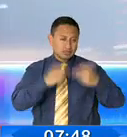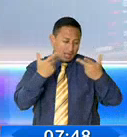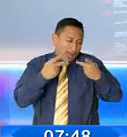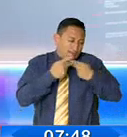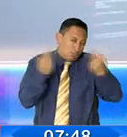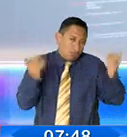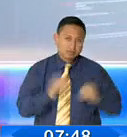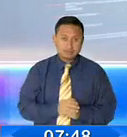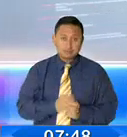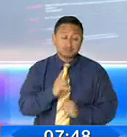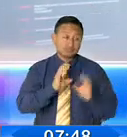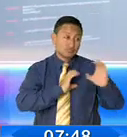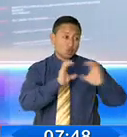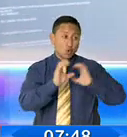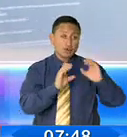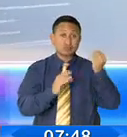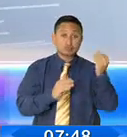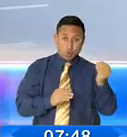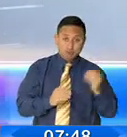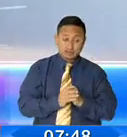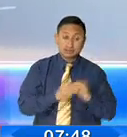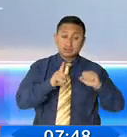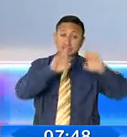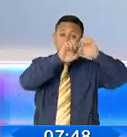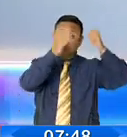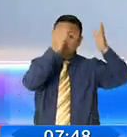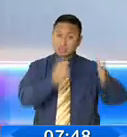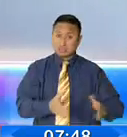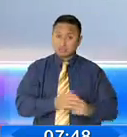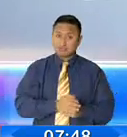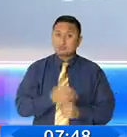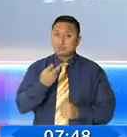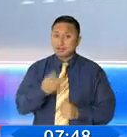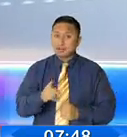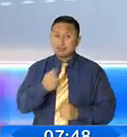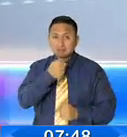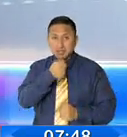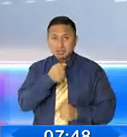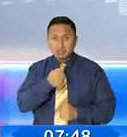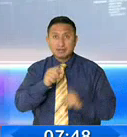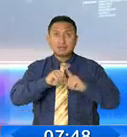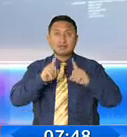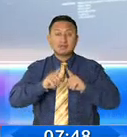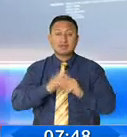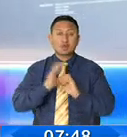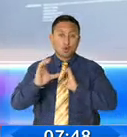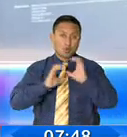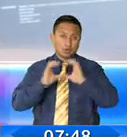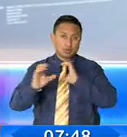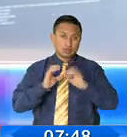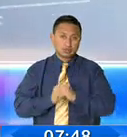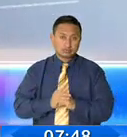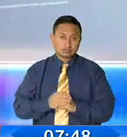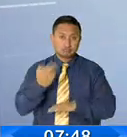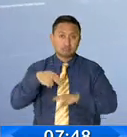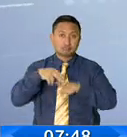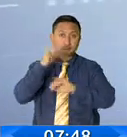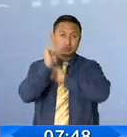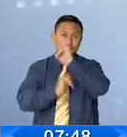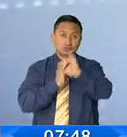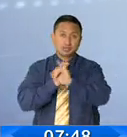como conversatorios con jóvenes y empresarios, y también con entrevistas en diferentes medios de comunicación nacionales y